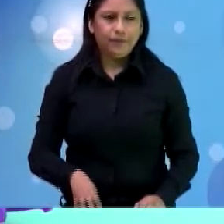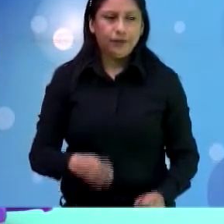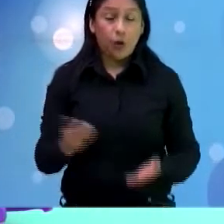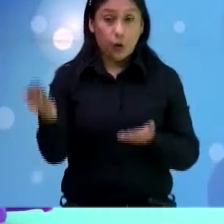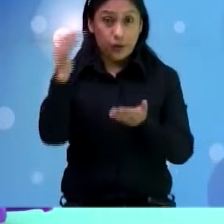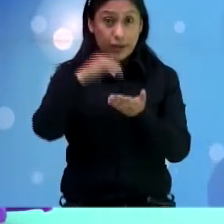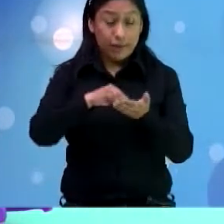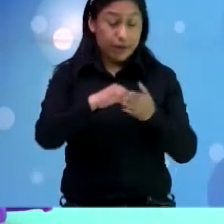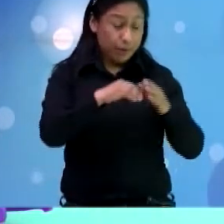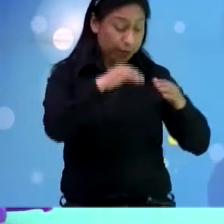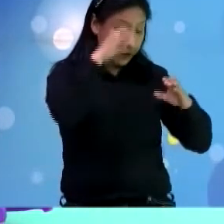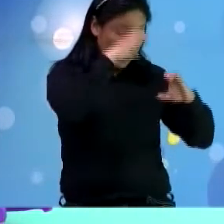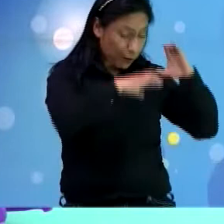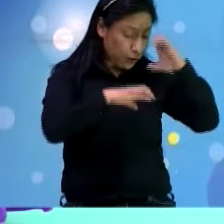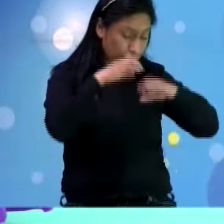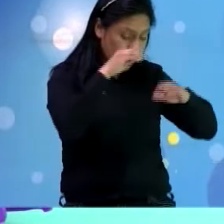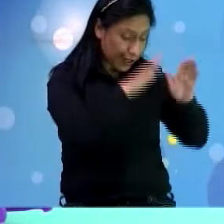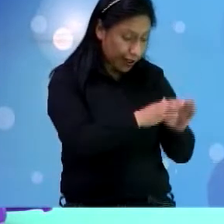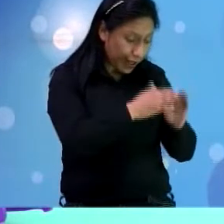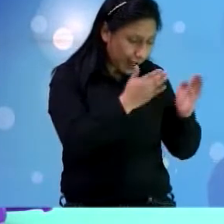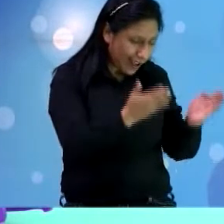¡Oh! ¡Seguimos buscando!